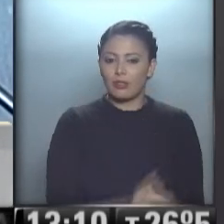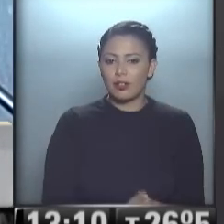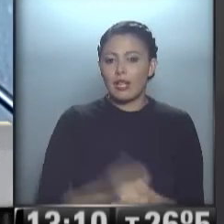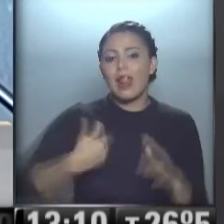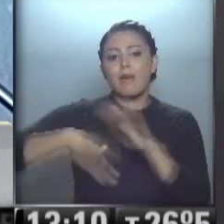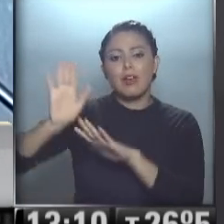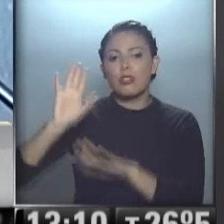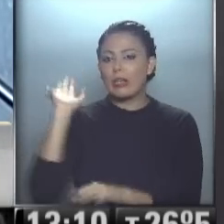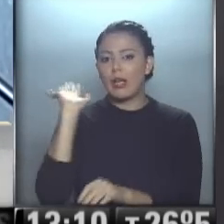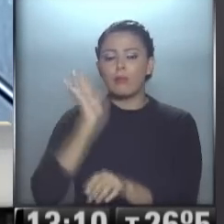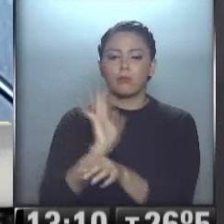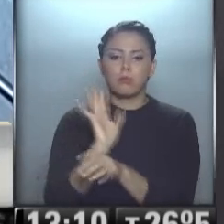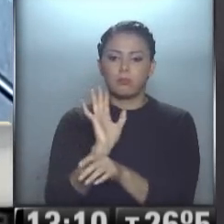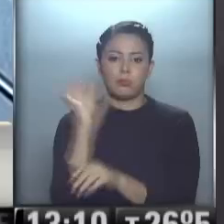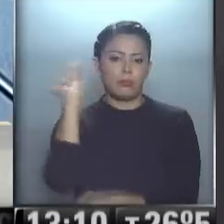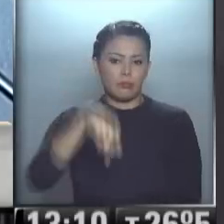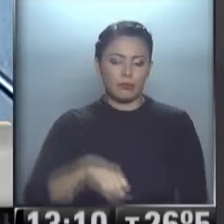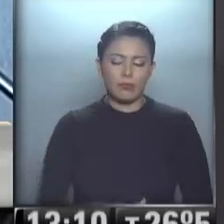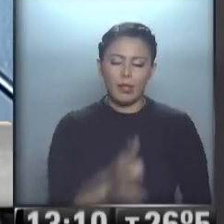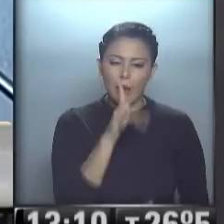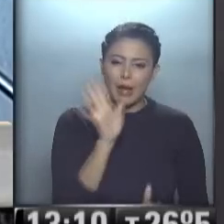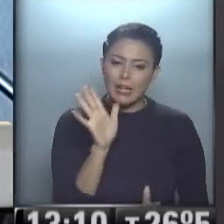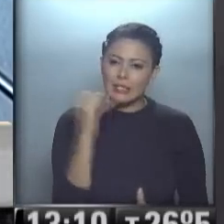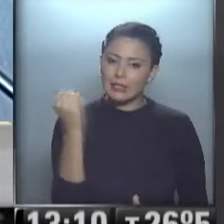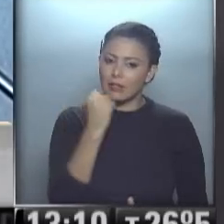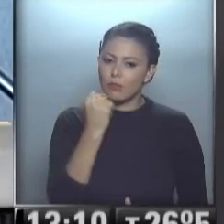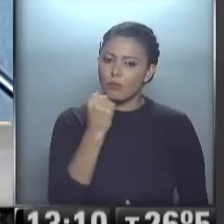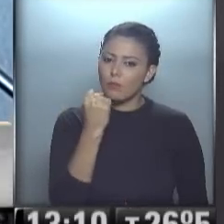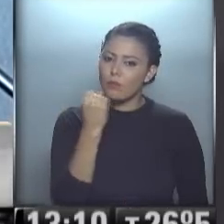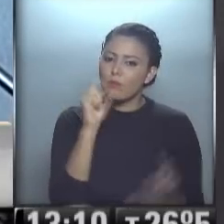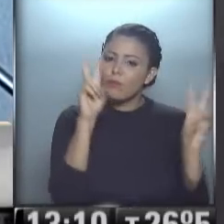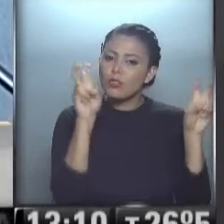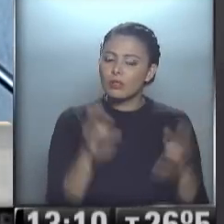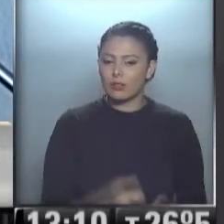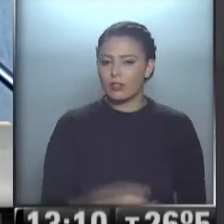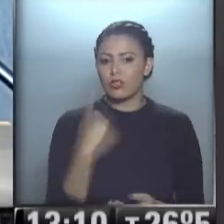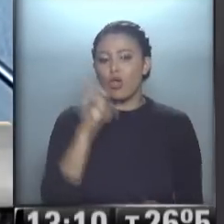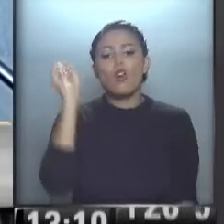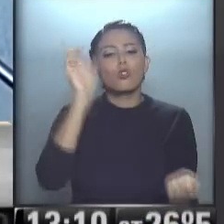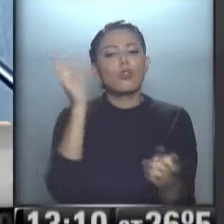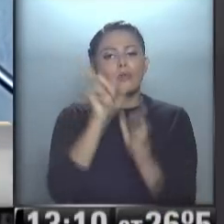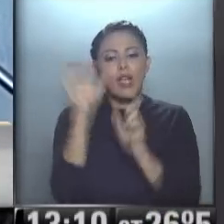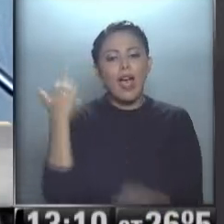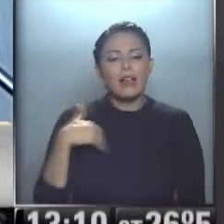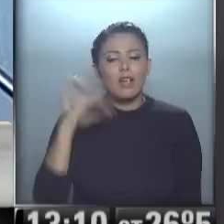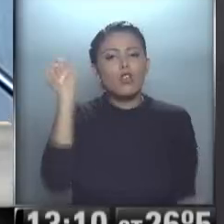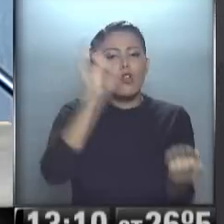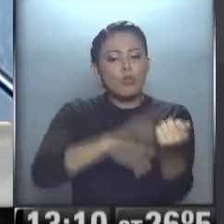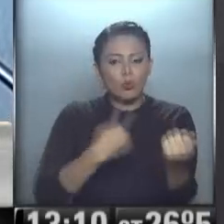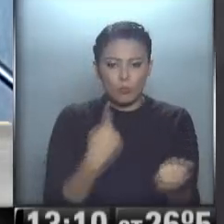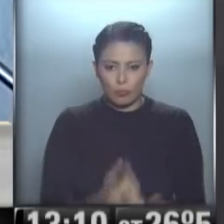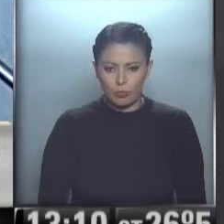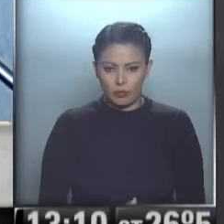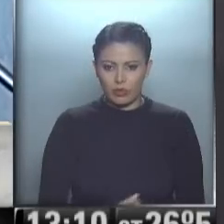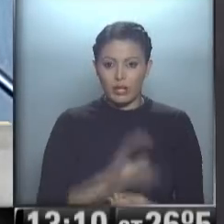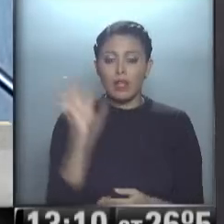la gran mayoría me parece que es un tema trascendente porque nos hemos acostumbrado los argentinos a una tasa de